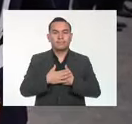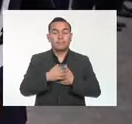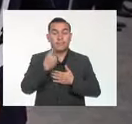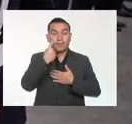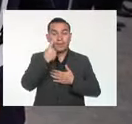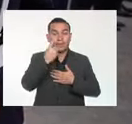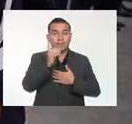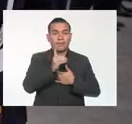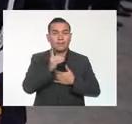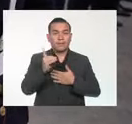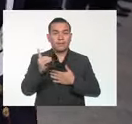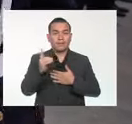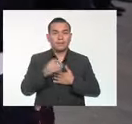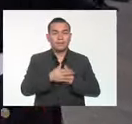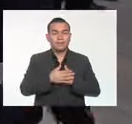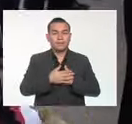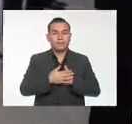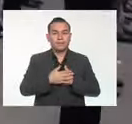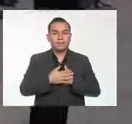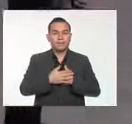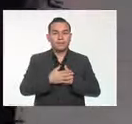Vista la de ¡Ir!